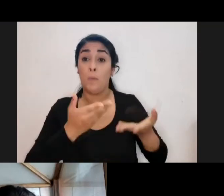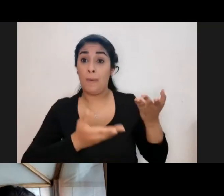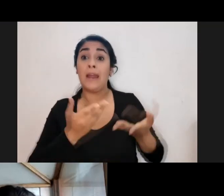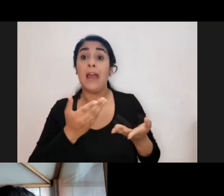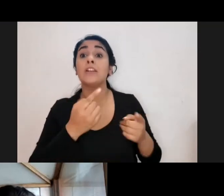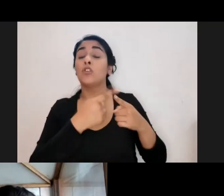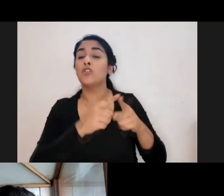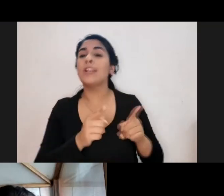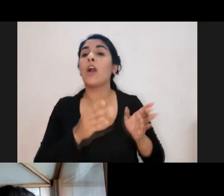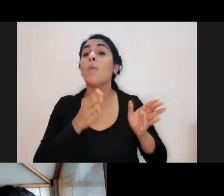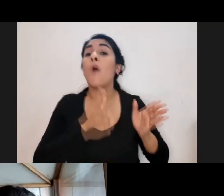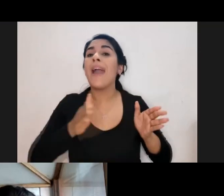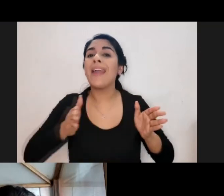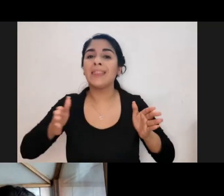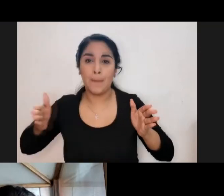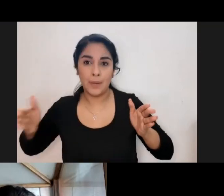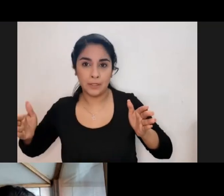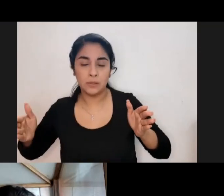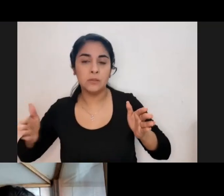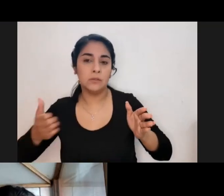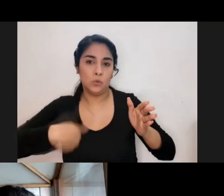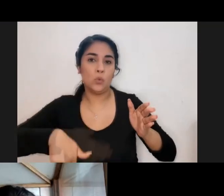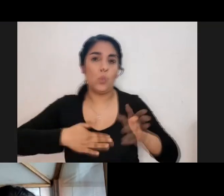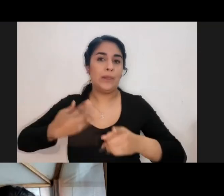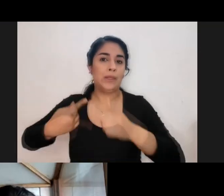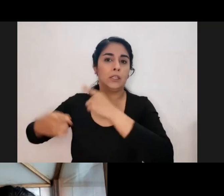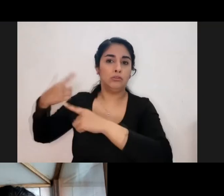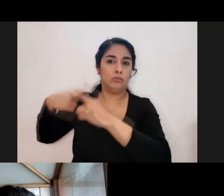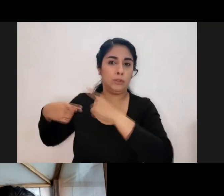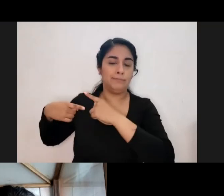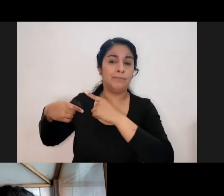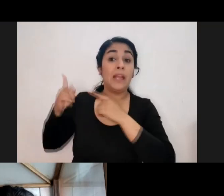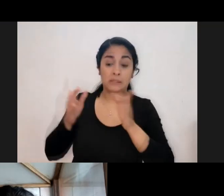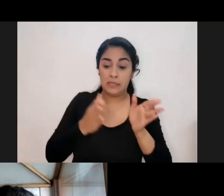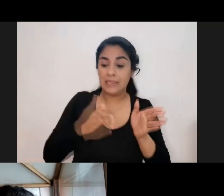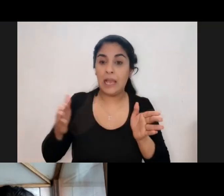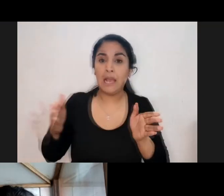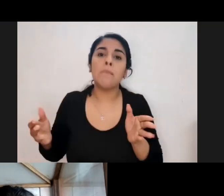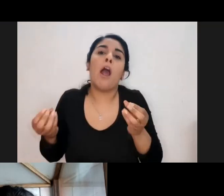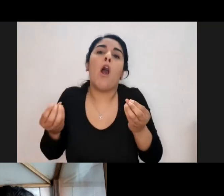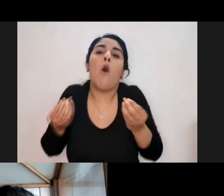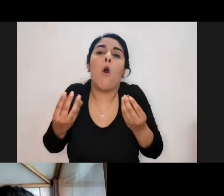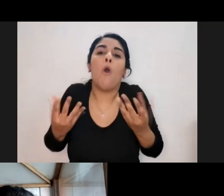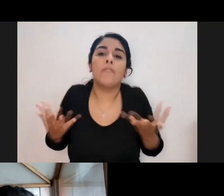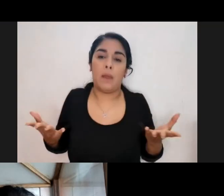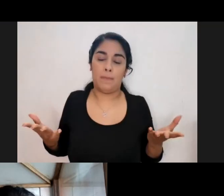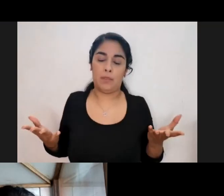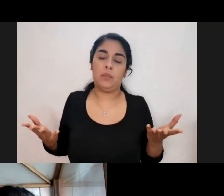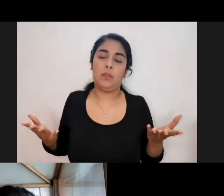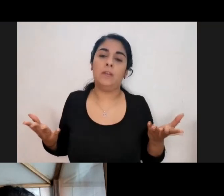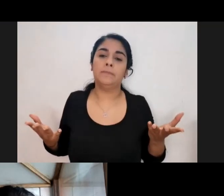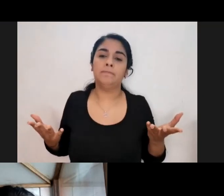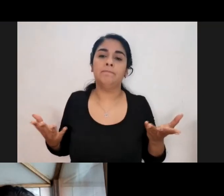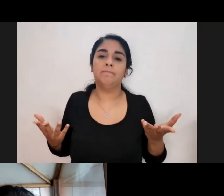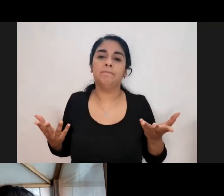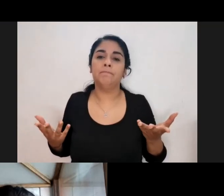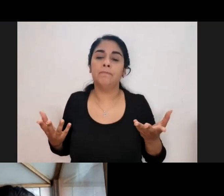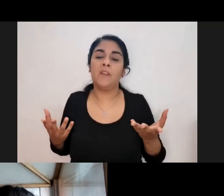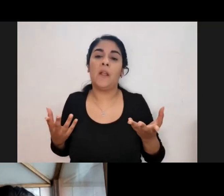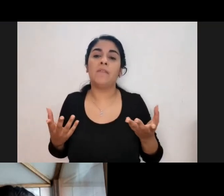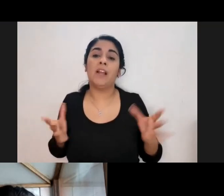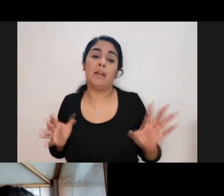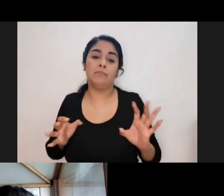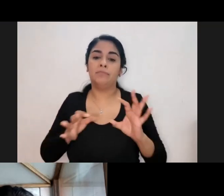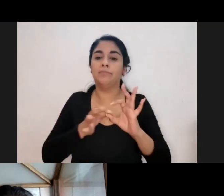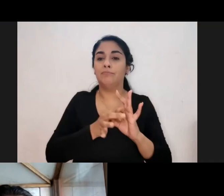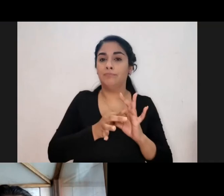etapas en nuestra historia, ¿sí? Y esas etapas, obviamente, van a ir de la mano con la